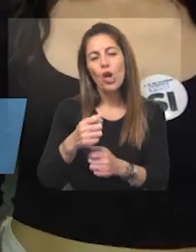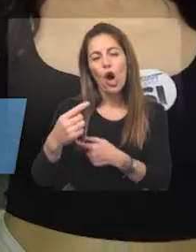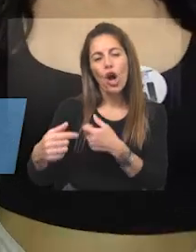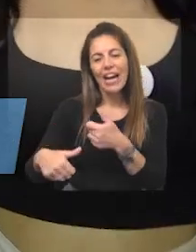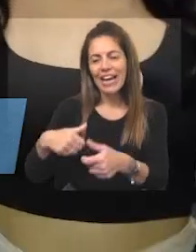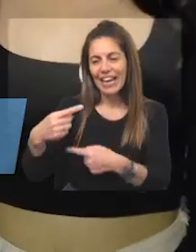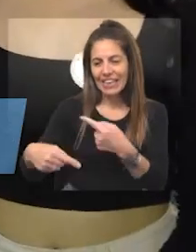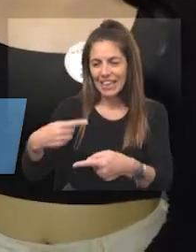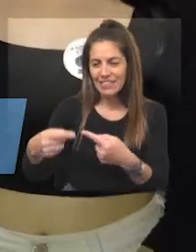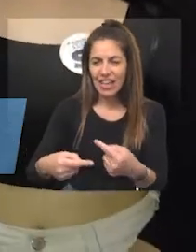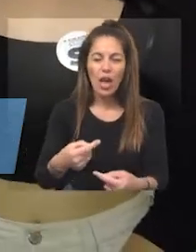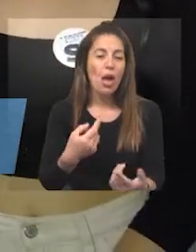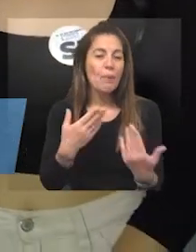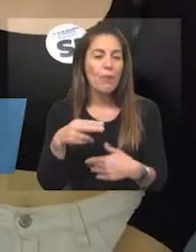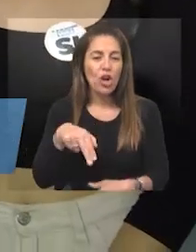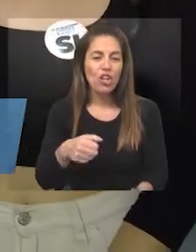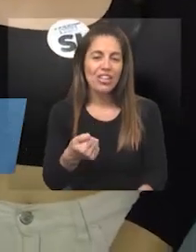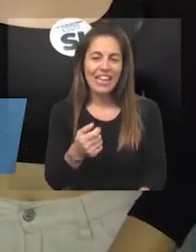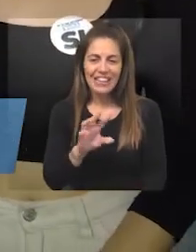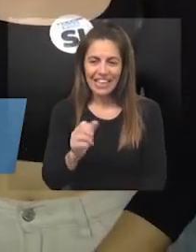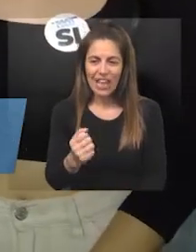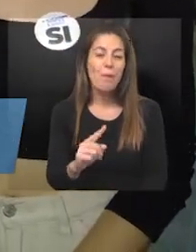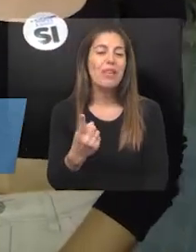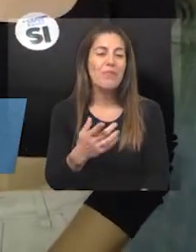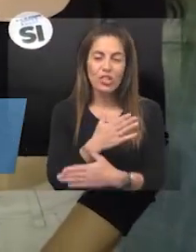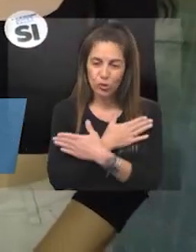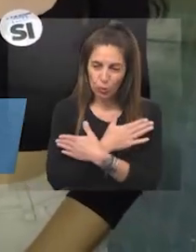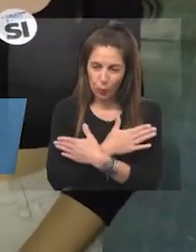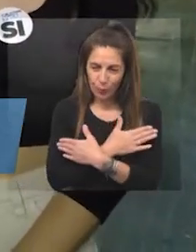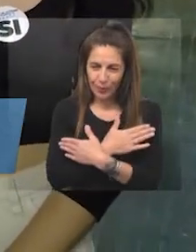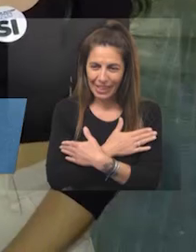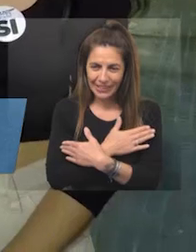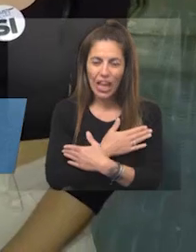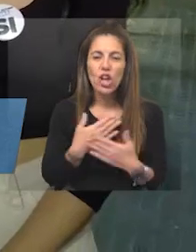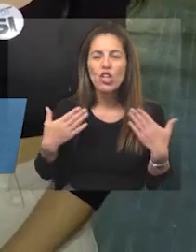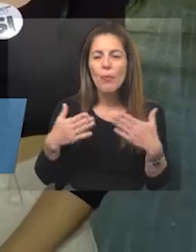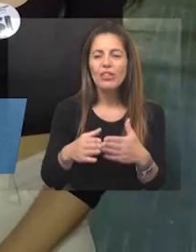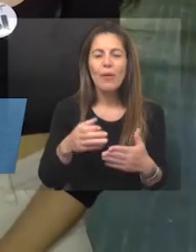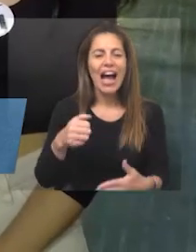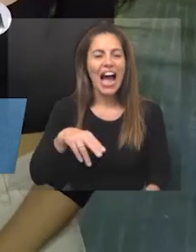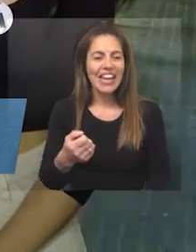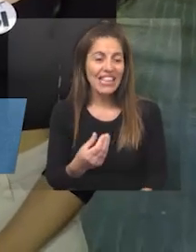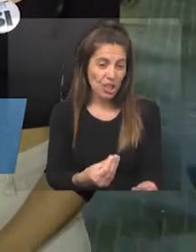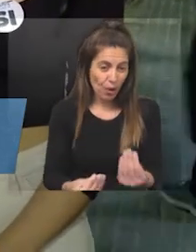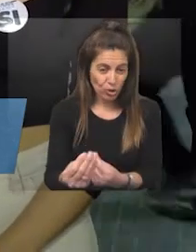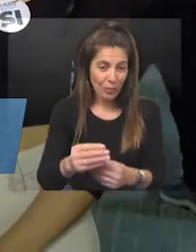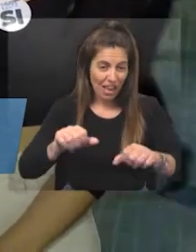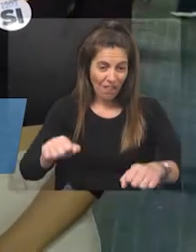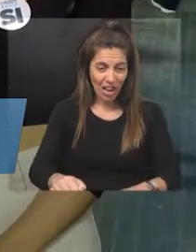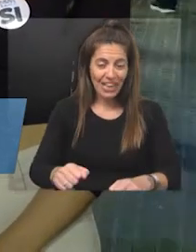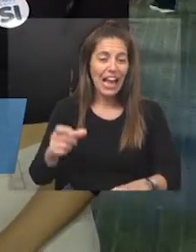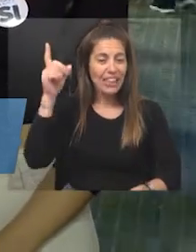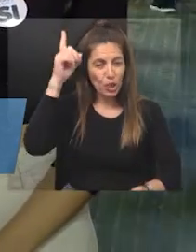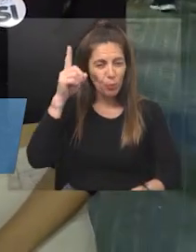y y me habló de Natalia que es la primer suplente justamente yo le consultaba a Ana si iba a asumir la banca en su momento